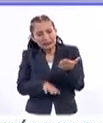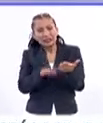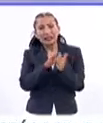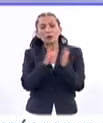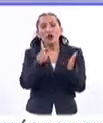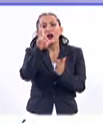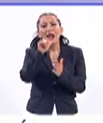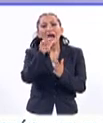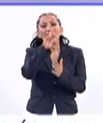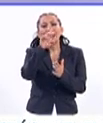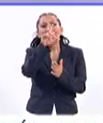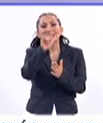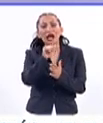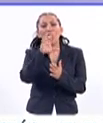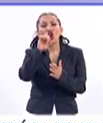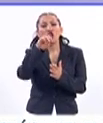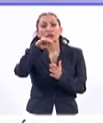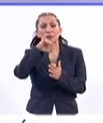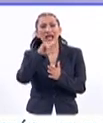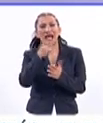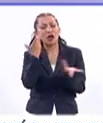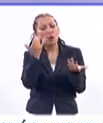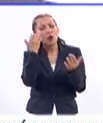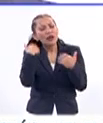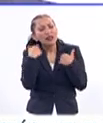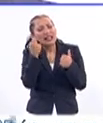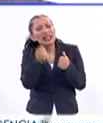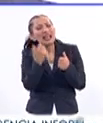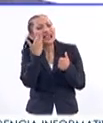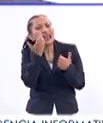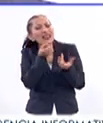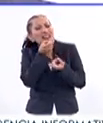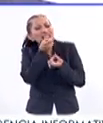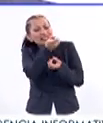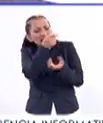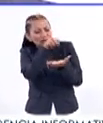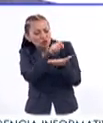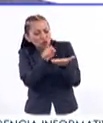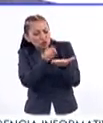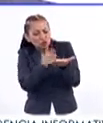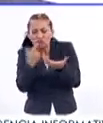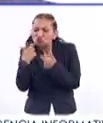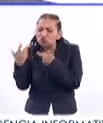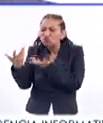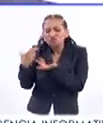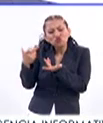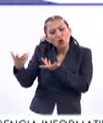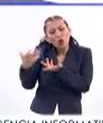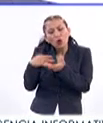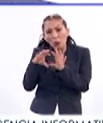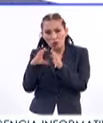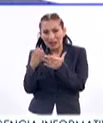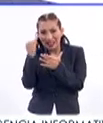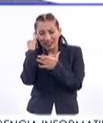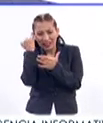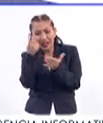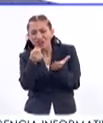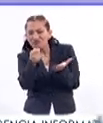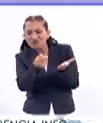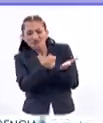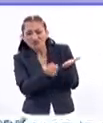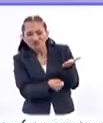cósmica, entender qué es lo que planteaba José Vasconcelos, discutirlo, acercarnos con las comunidades